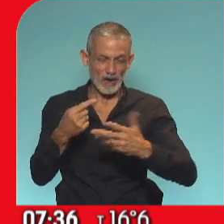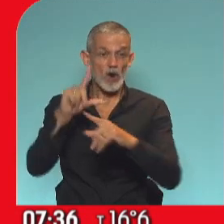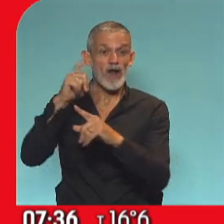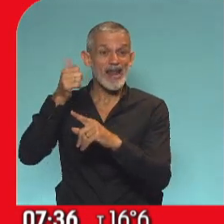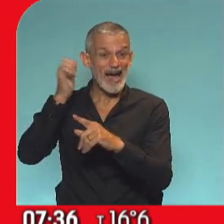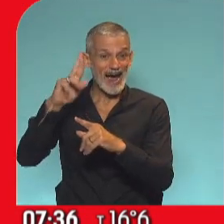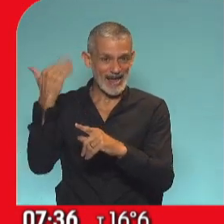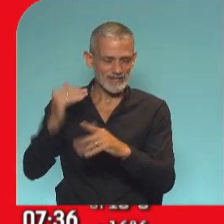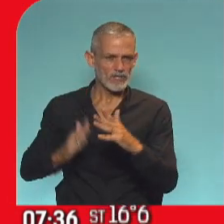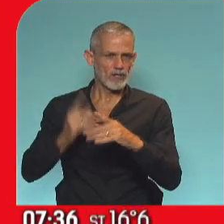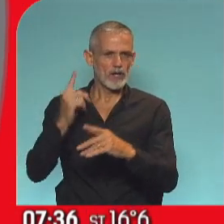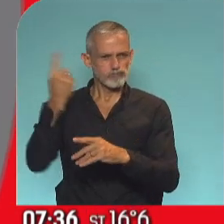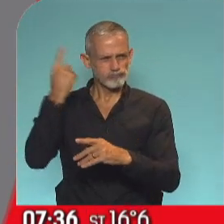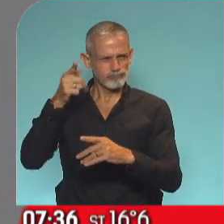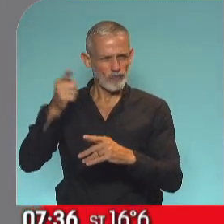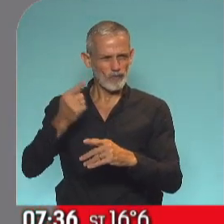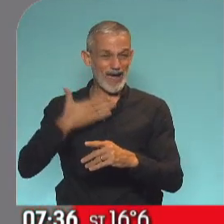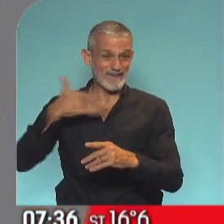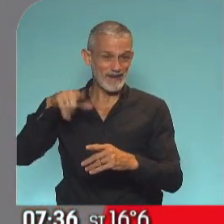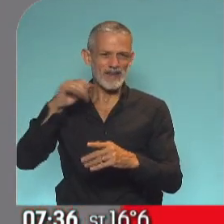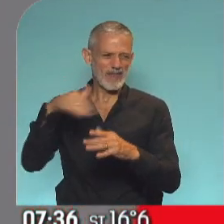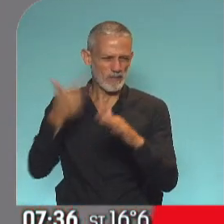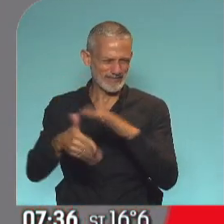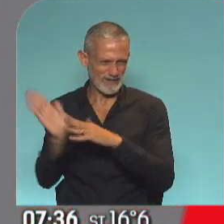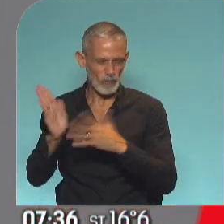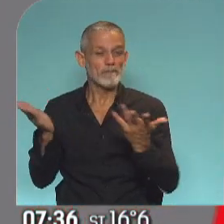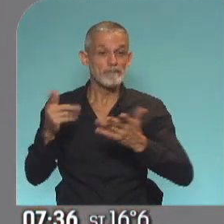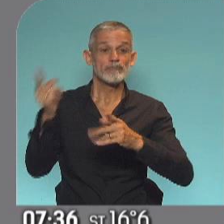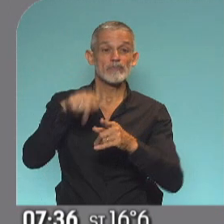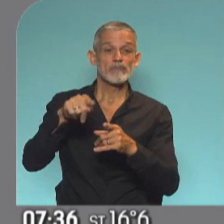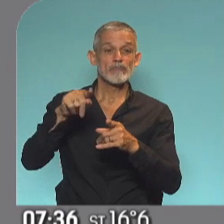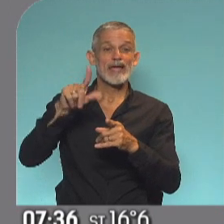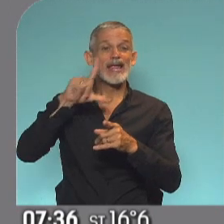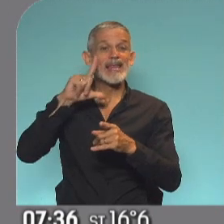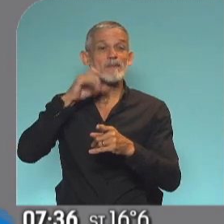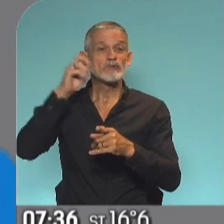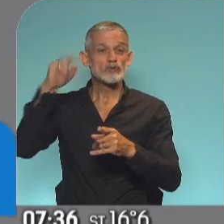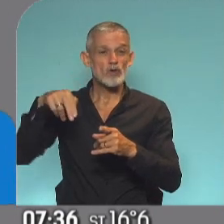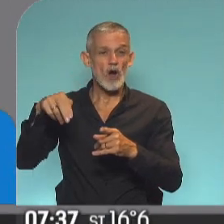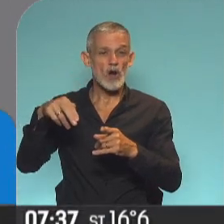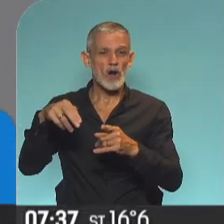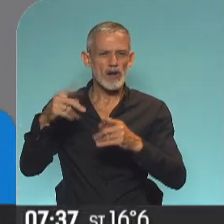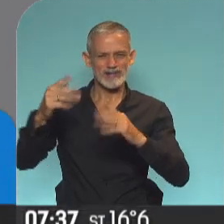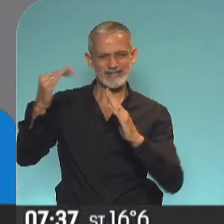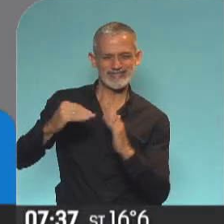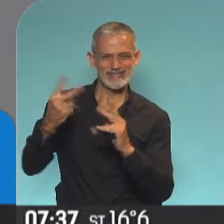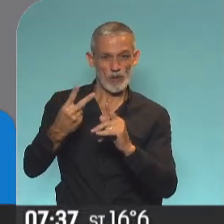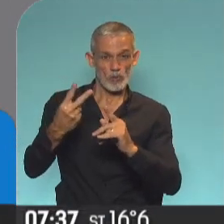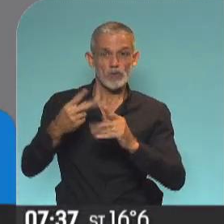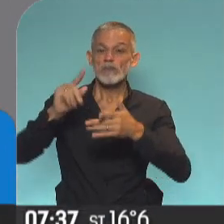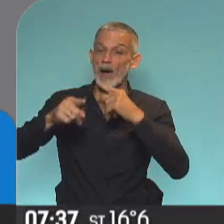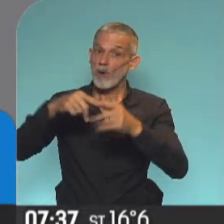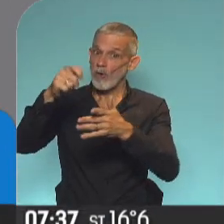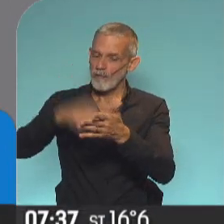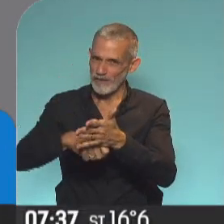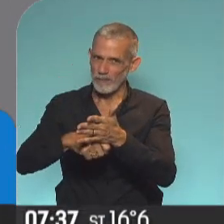quien era titular del fondo, después se fue. Sí. Y ahí lo vemos a David Lipton. Era su número 2 en el acuerdo que se firmó.